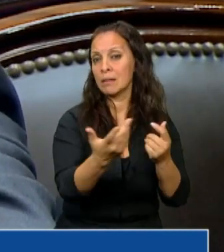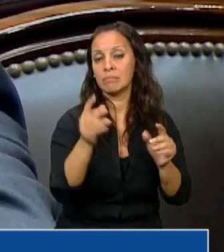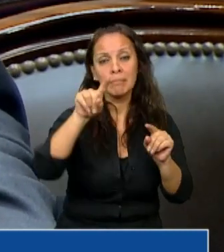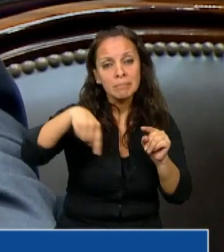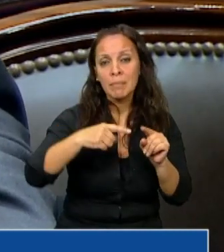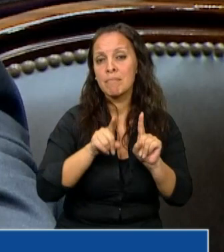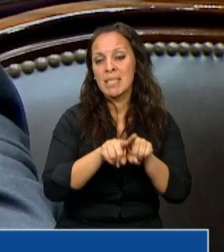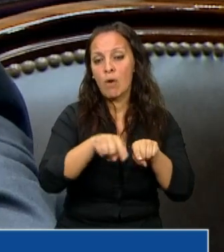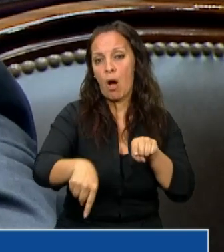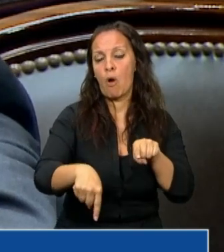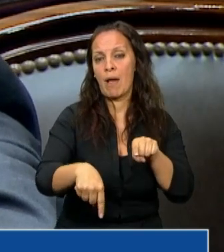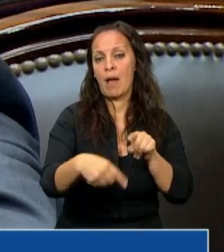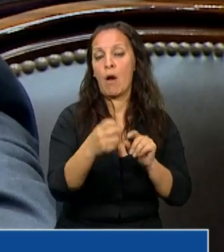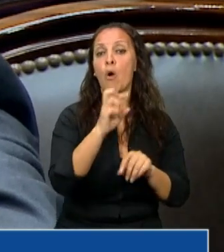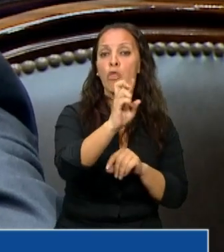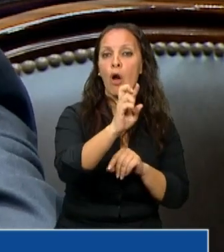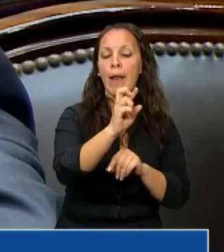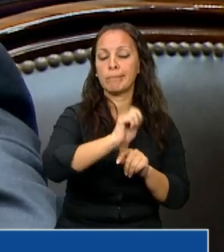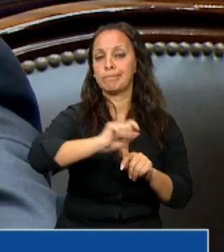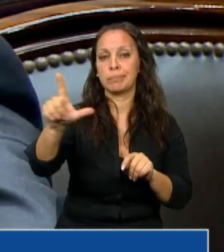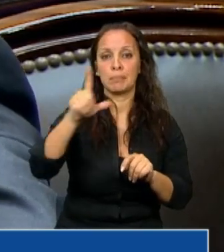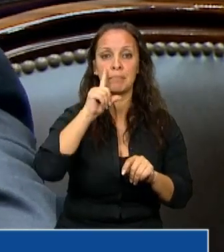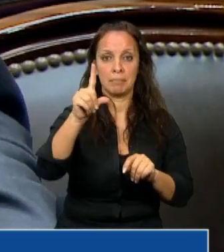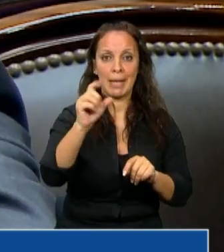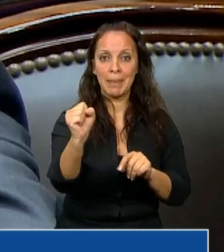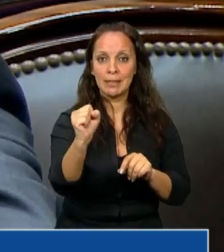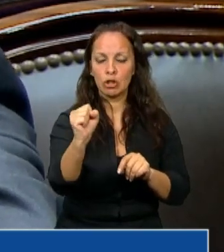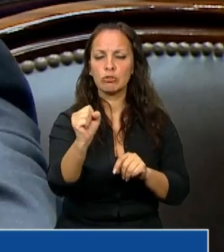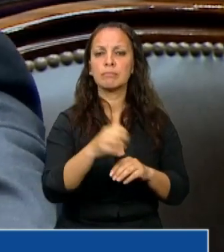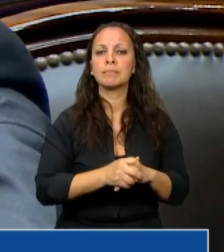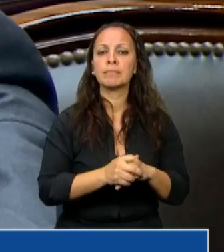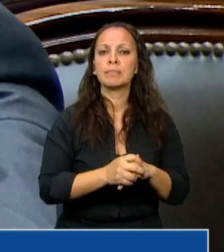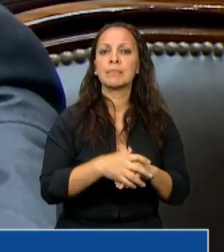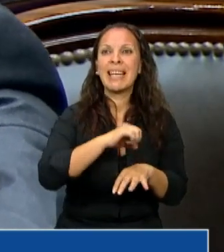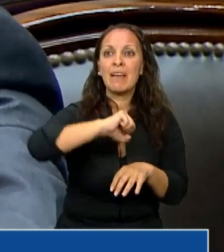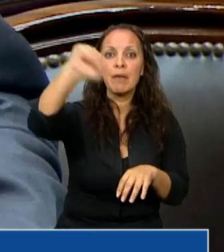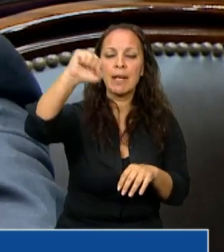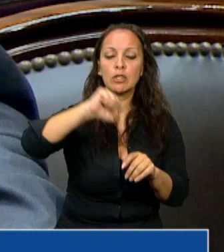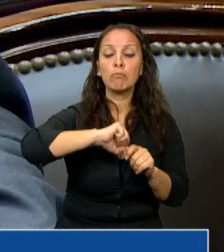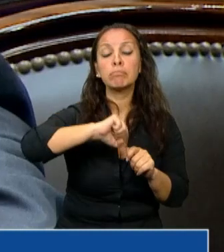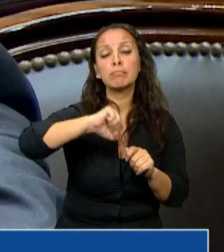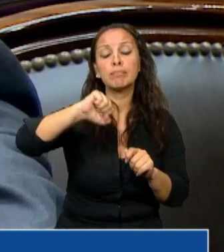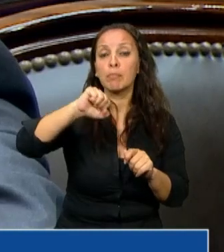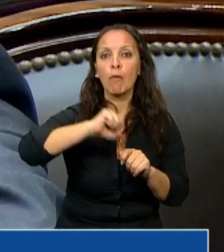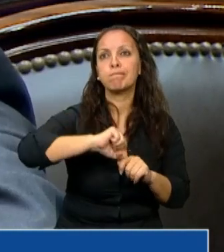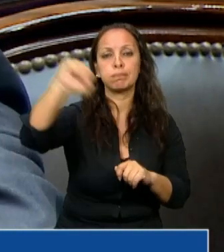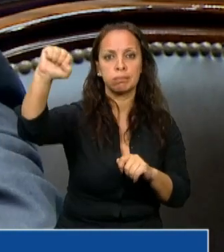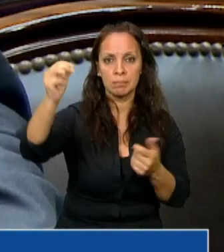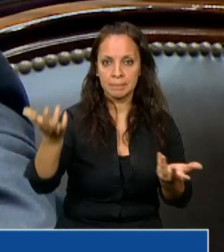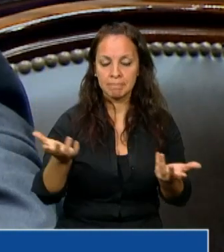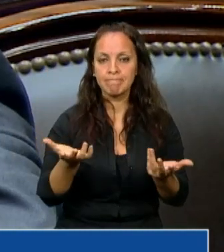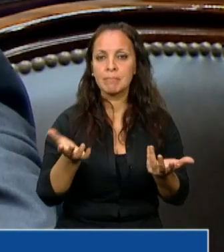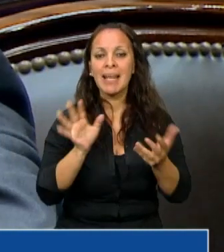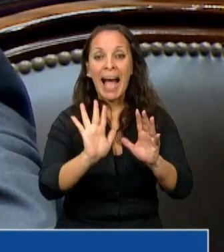de 730 pesos terminó en más de 1.000 hoy, aceleración de la tasa de inflación. No se puede contribuir